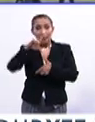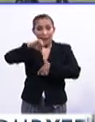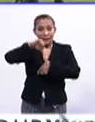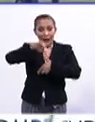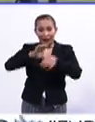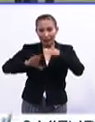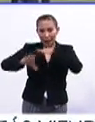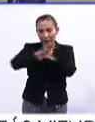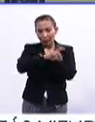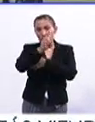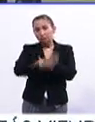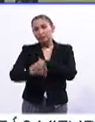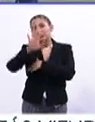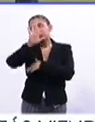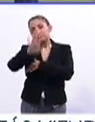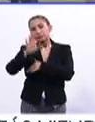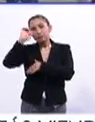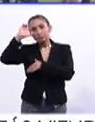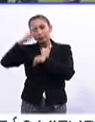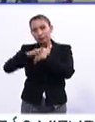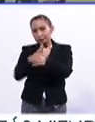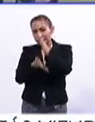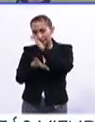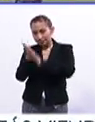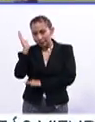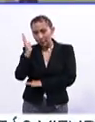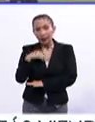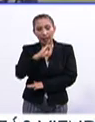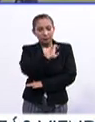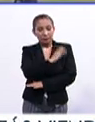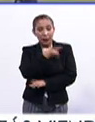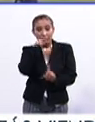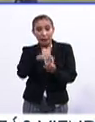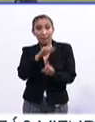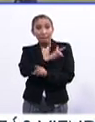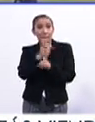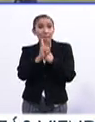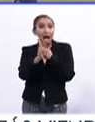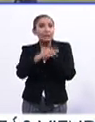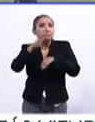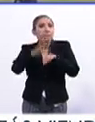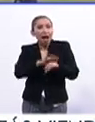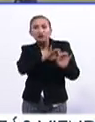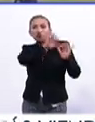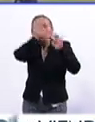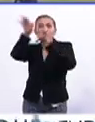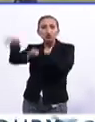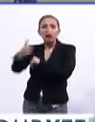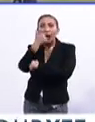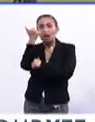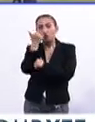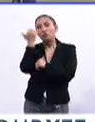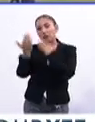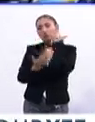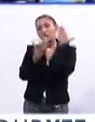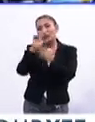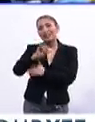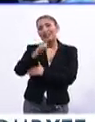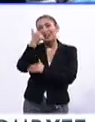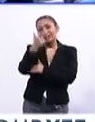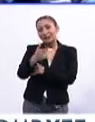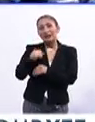latina y el caribe y 205 a europa españa es la nación que acogerá más alumnos con